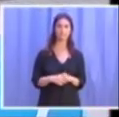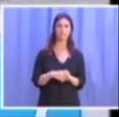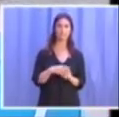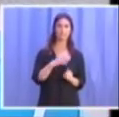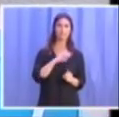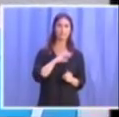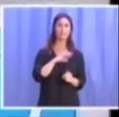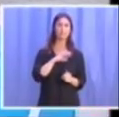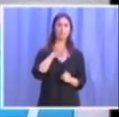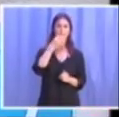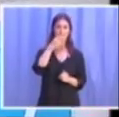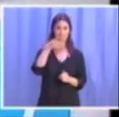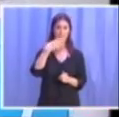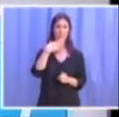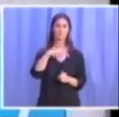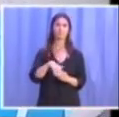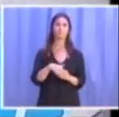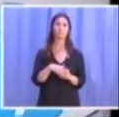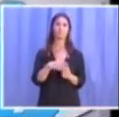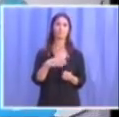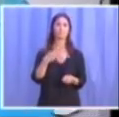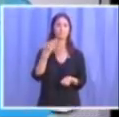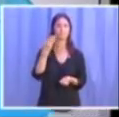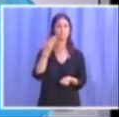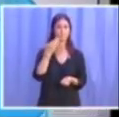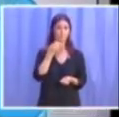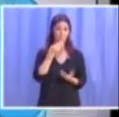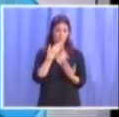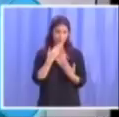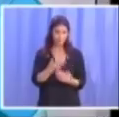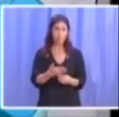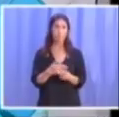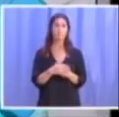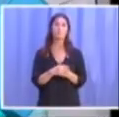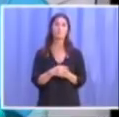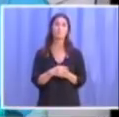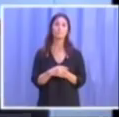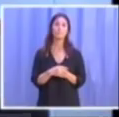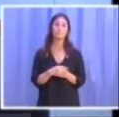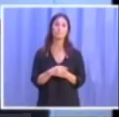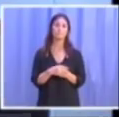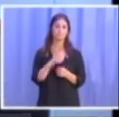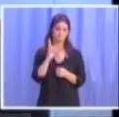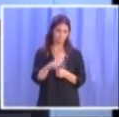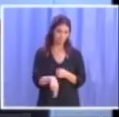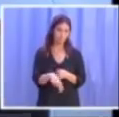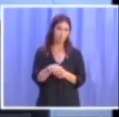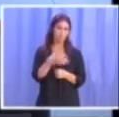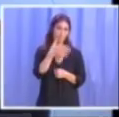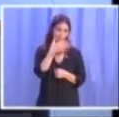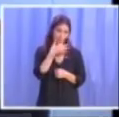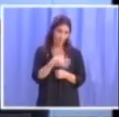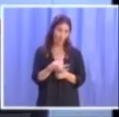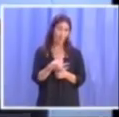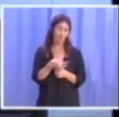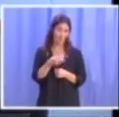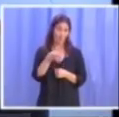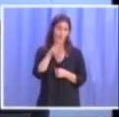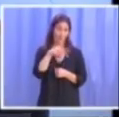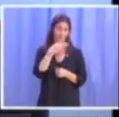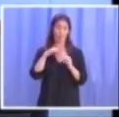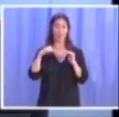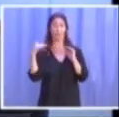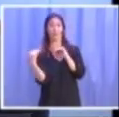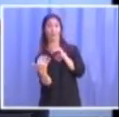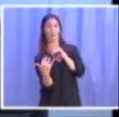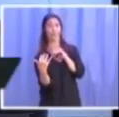del PSOE, Francisco Cuenca, su turno. Muchas gracias. Es fácil, quizá desde el otro lado y